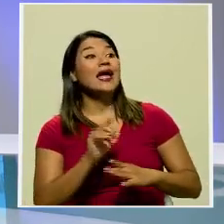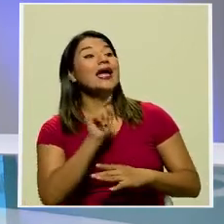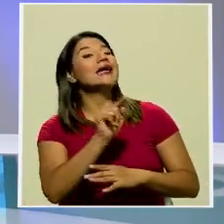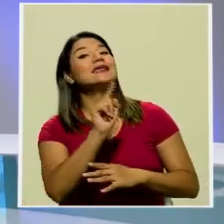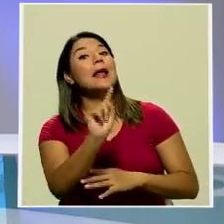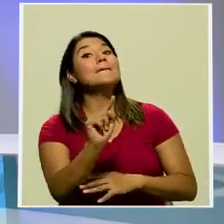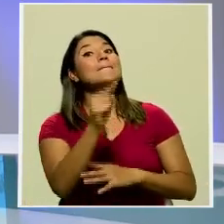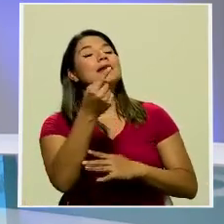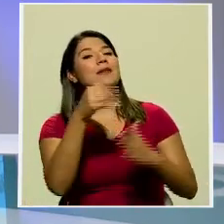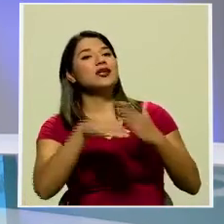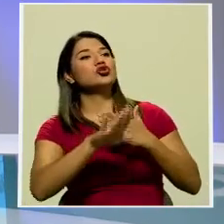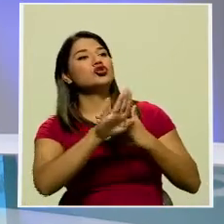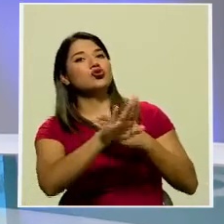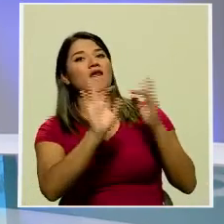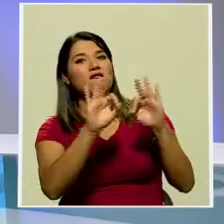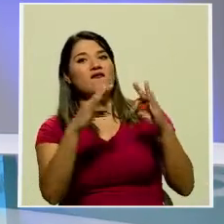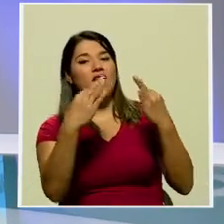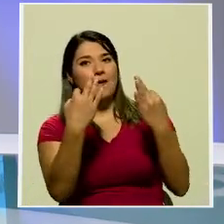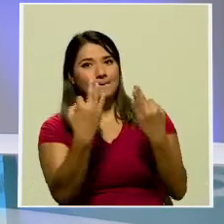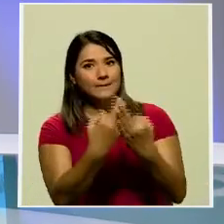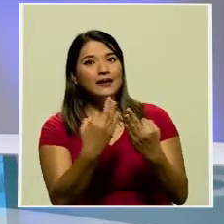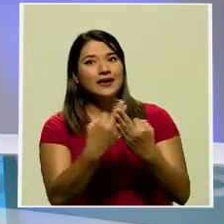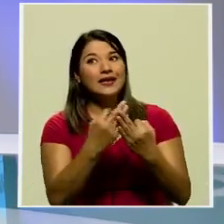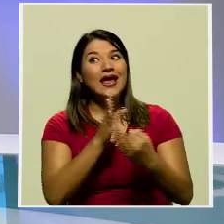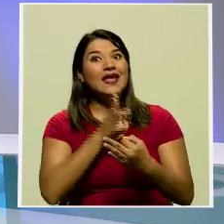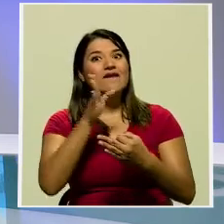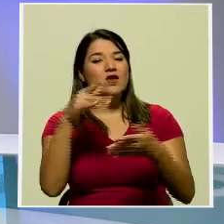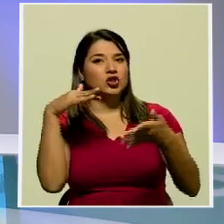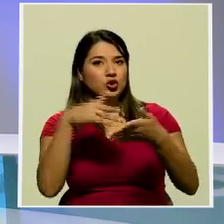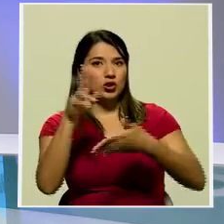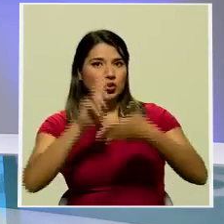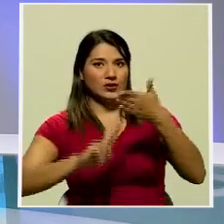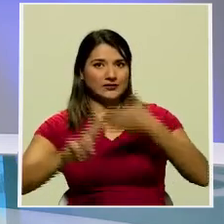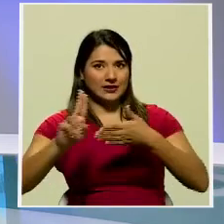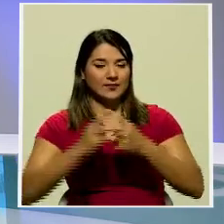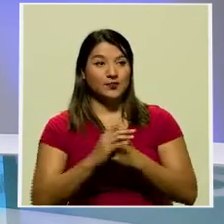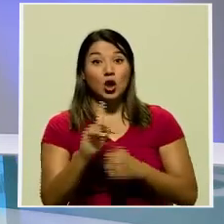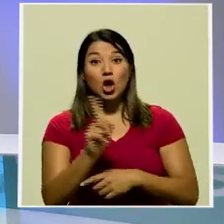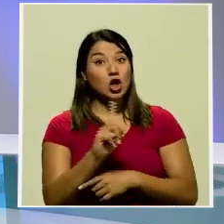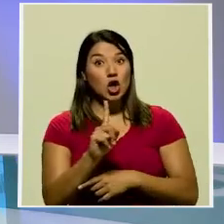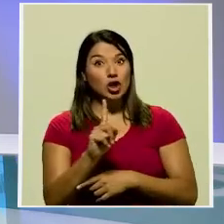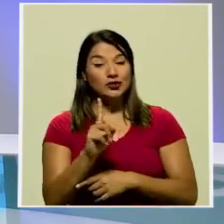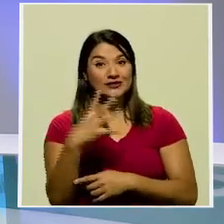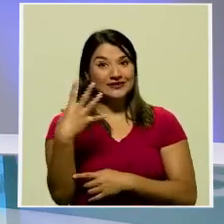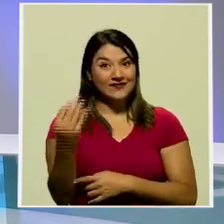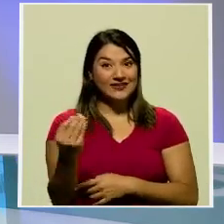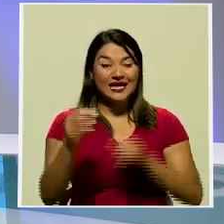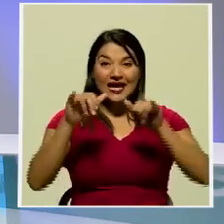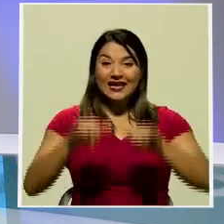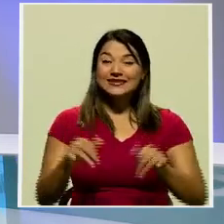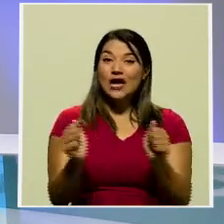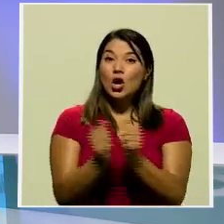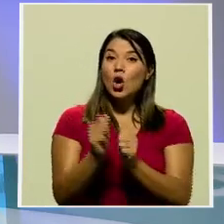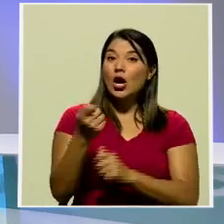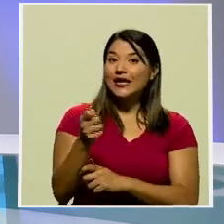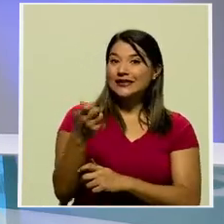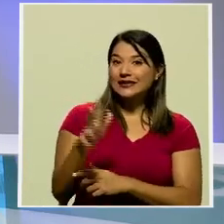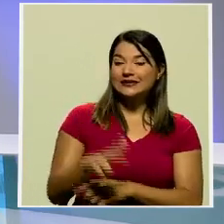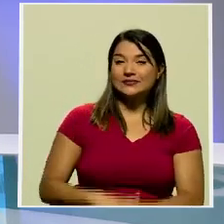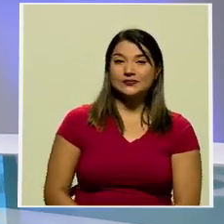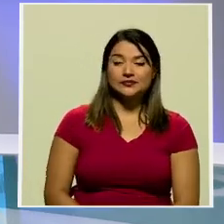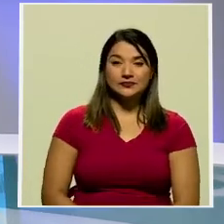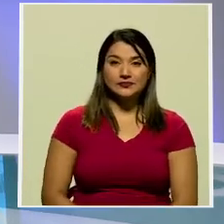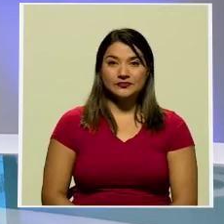esa familia en asistir a la universidad. No se vaya, quédese en la señal de Canal 13.